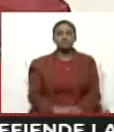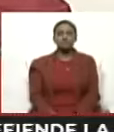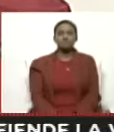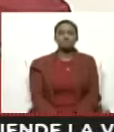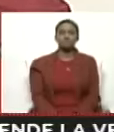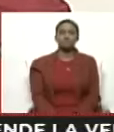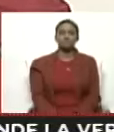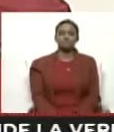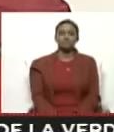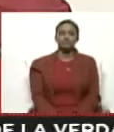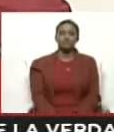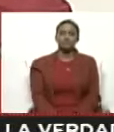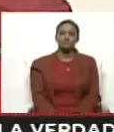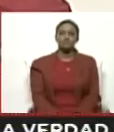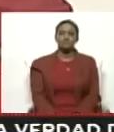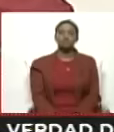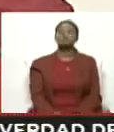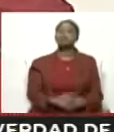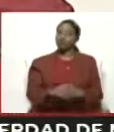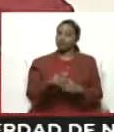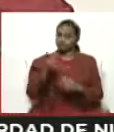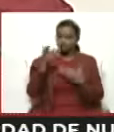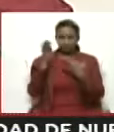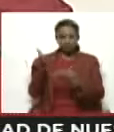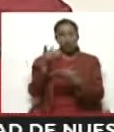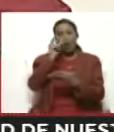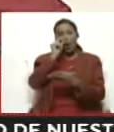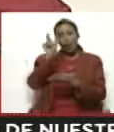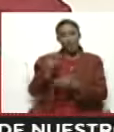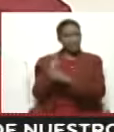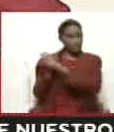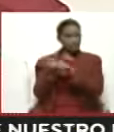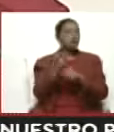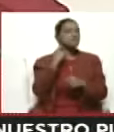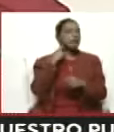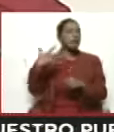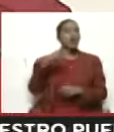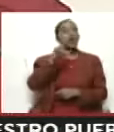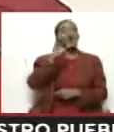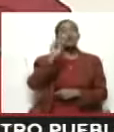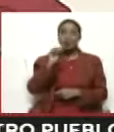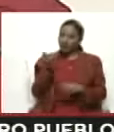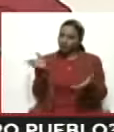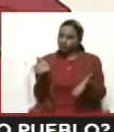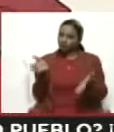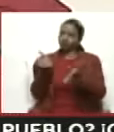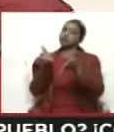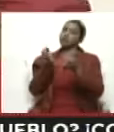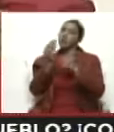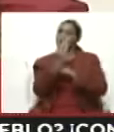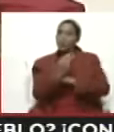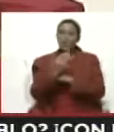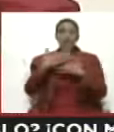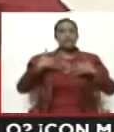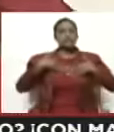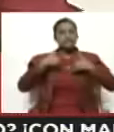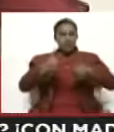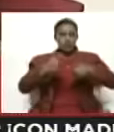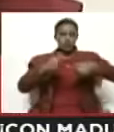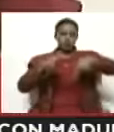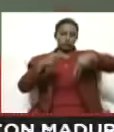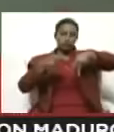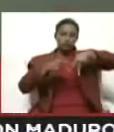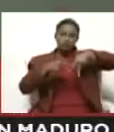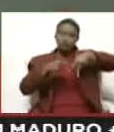él, bueno, que levante la moral, pues, que levante la moral, que siga adelante. y que se recupere prontamente. Si hay